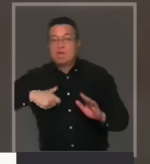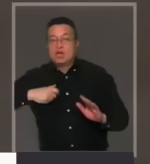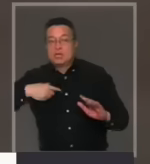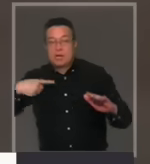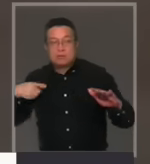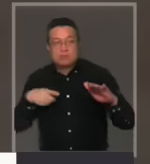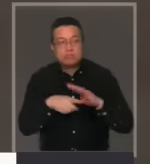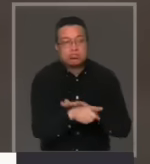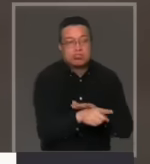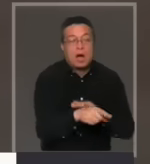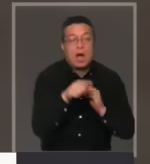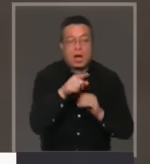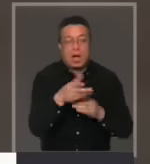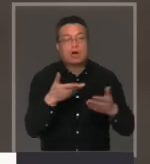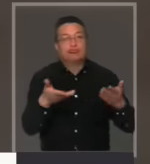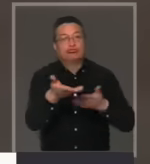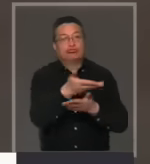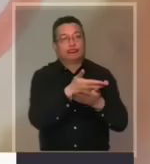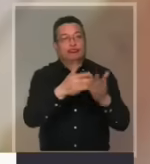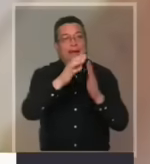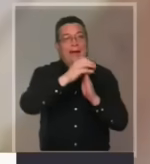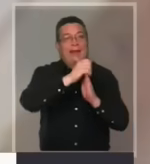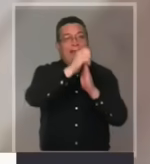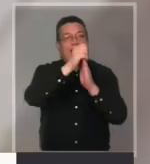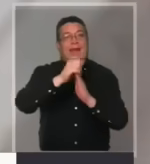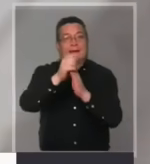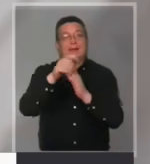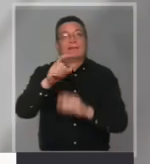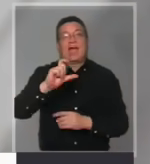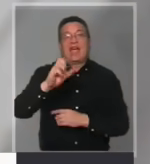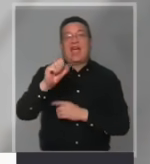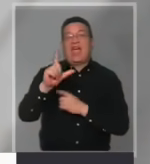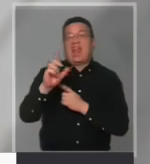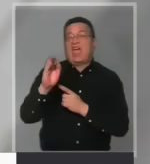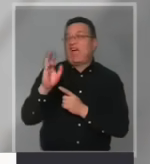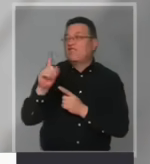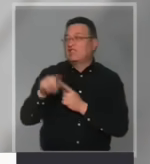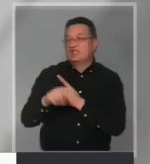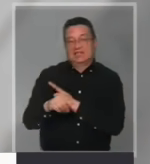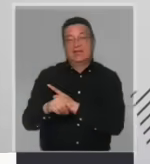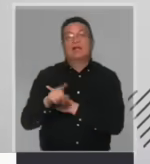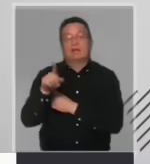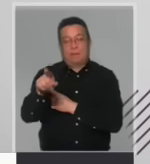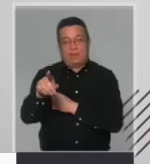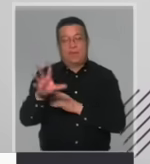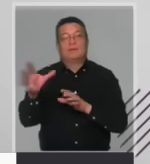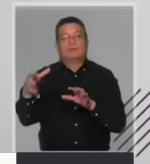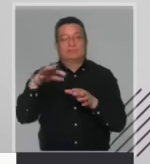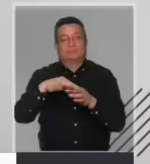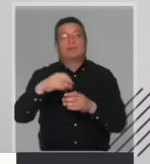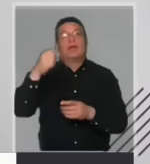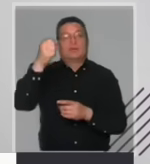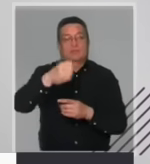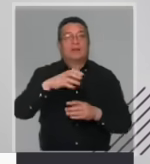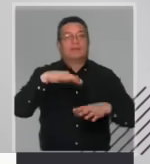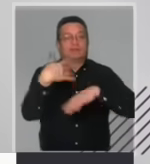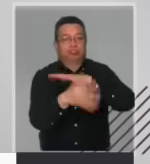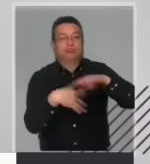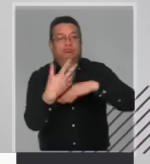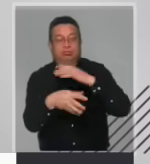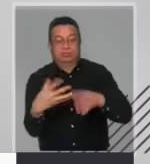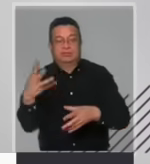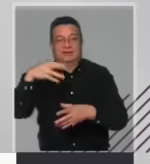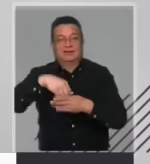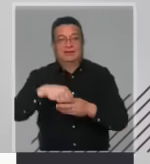estuvo compartiendo con los líderes como Jorge Galavis, el mismo que ha estado involucrado en intentos de motín al interior de